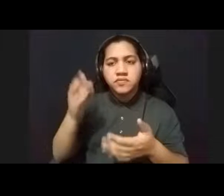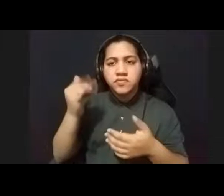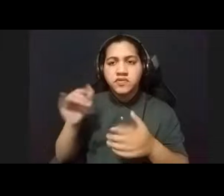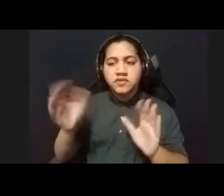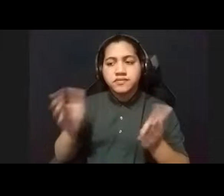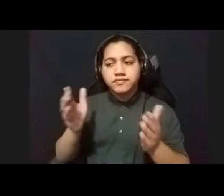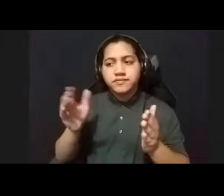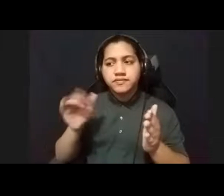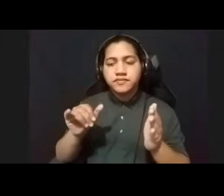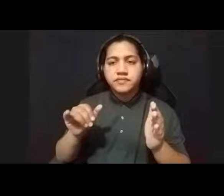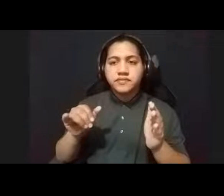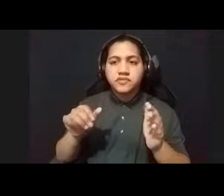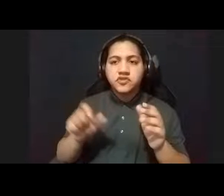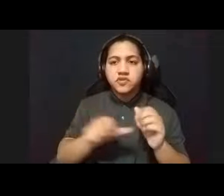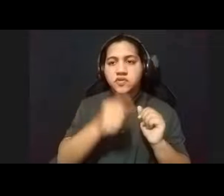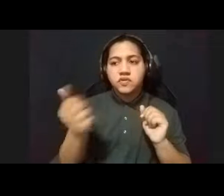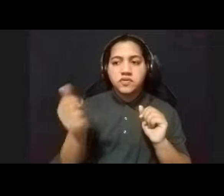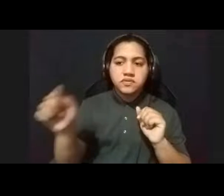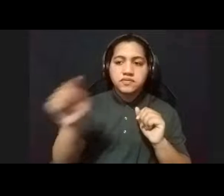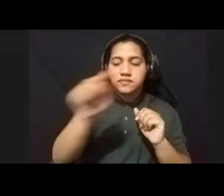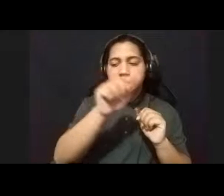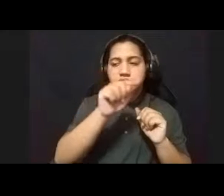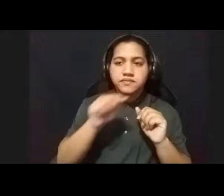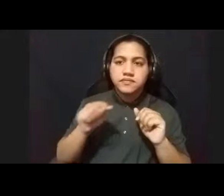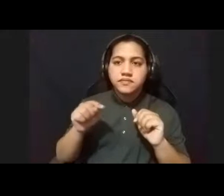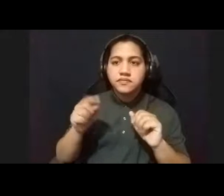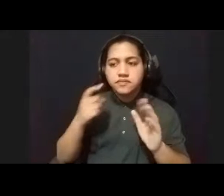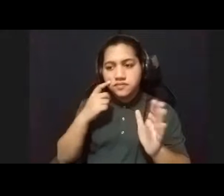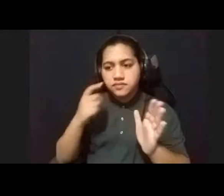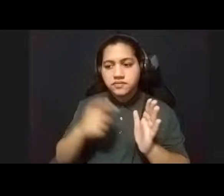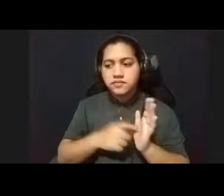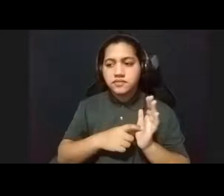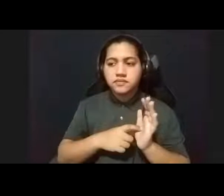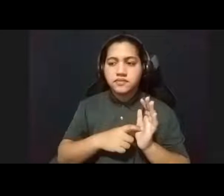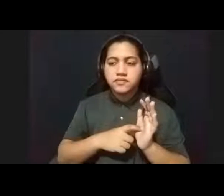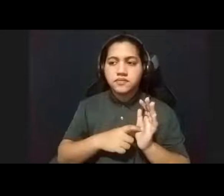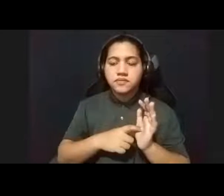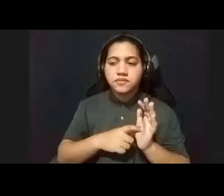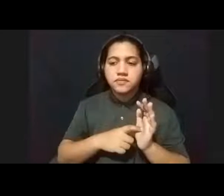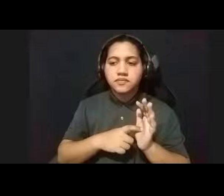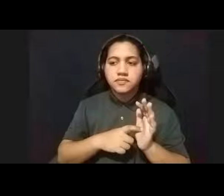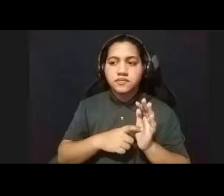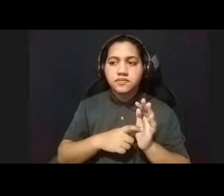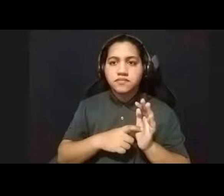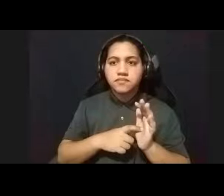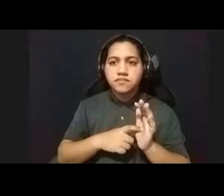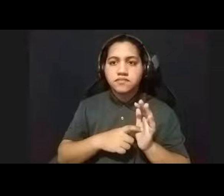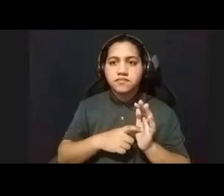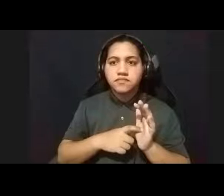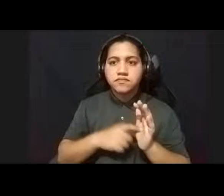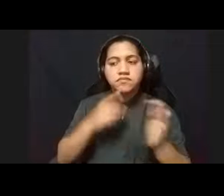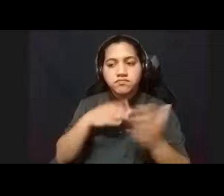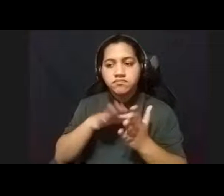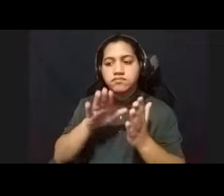esa versión con las otras versiones, nos damos cuenta de que nos estamos enfrentando a una versión